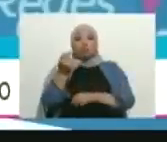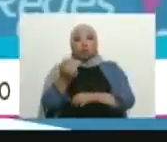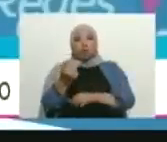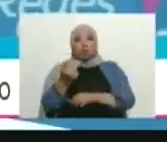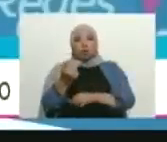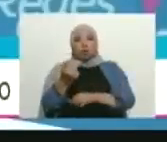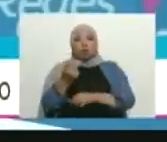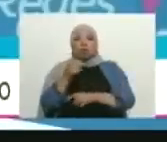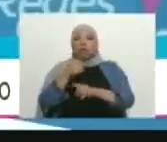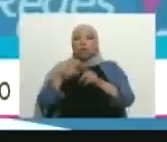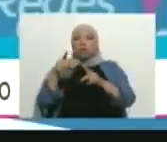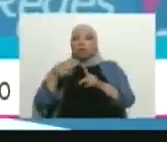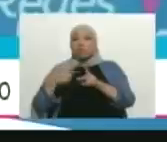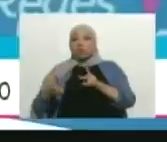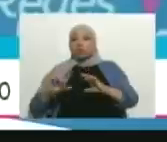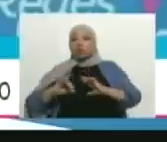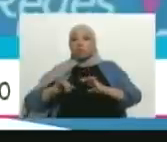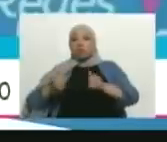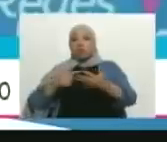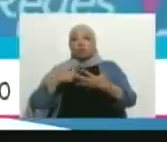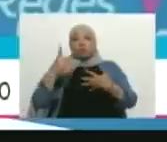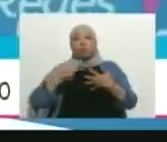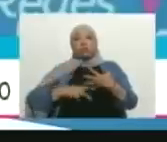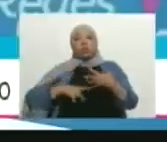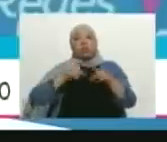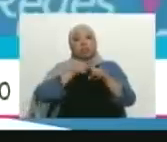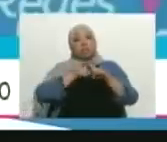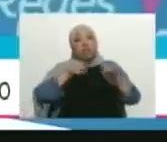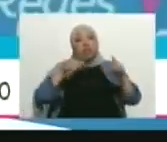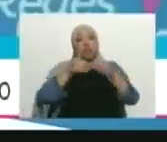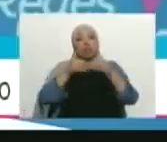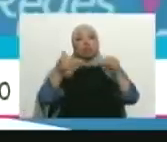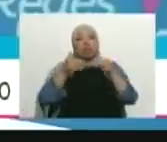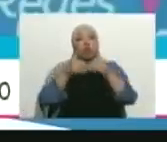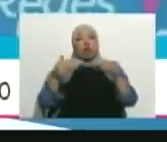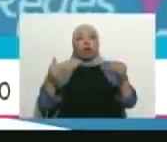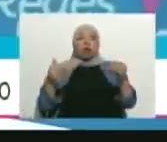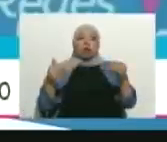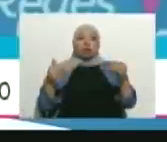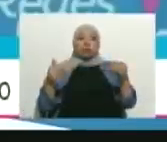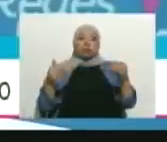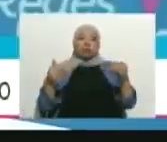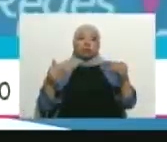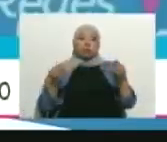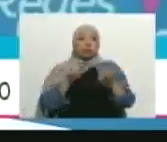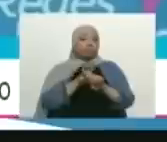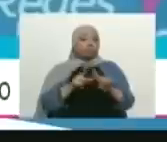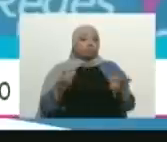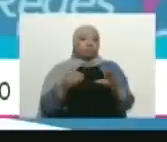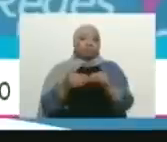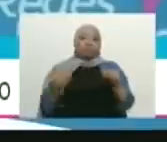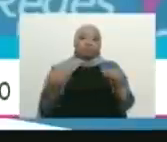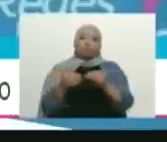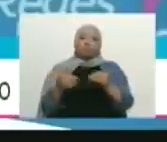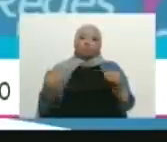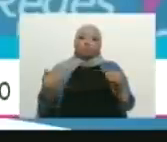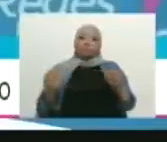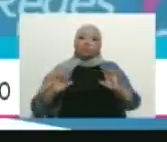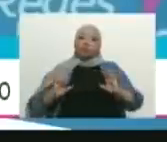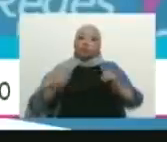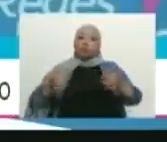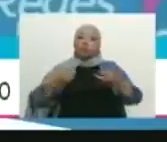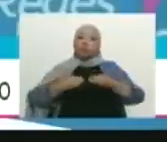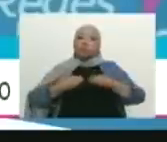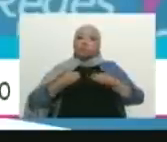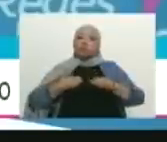muchas iniciativas alternas a el dólar. Pudiéramos decir, estamos empezando a